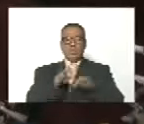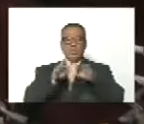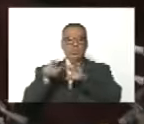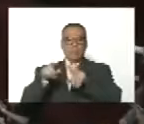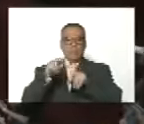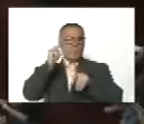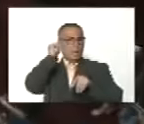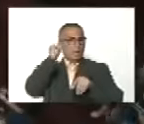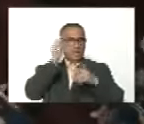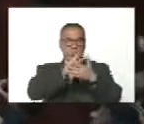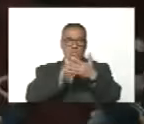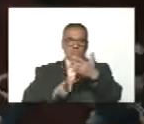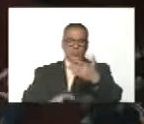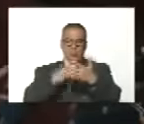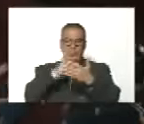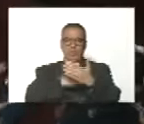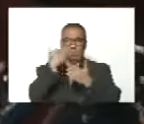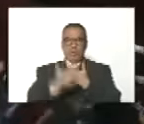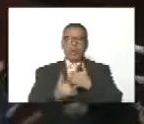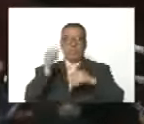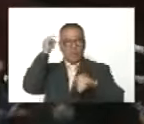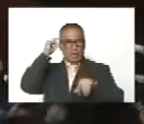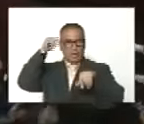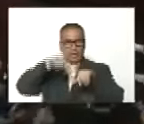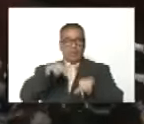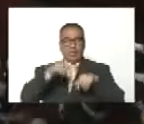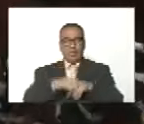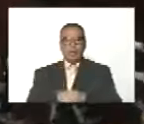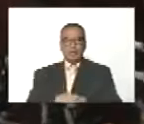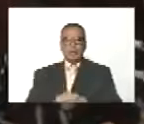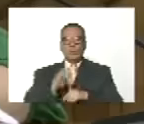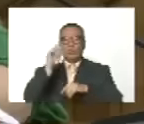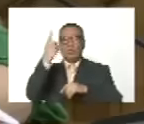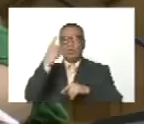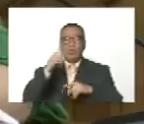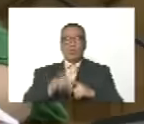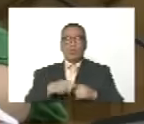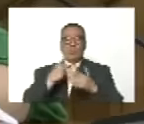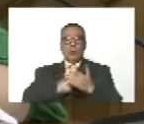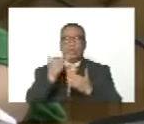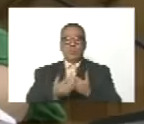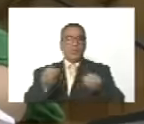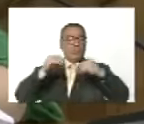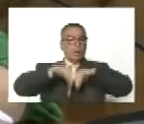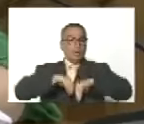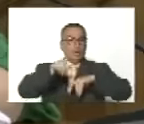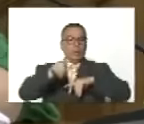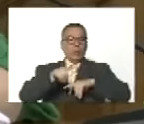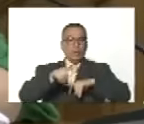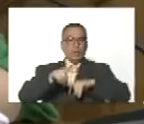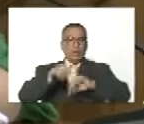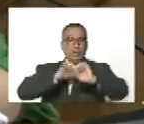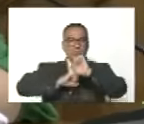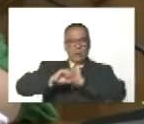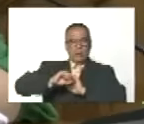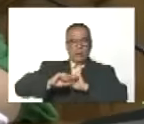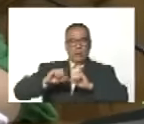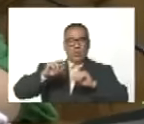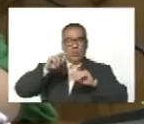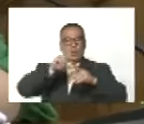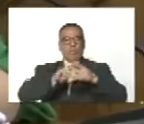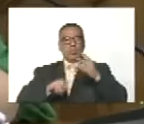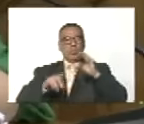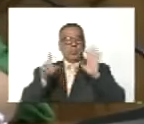secretaria, sírvase dar lectura al proyecto de orden del día. Primero, proyecto de acuerdo en repudio a la renovación de